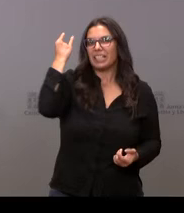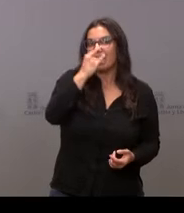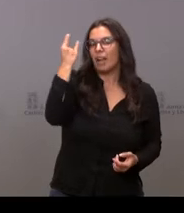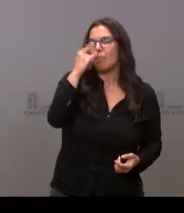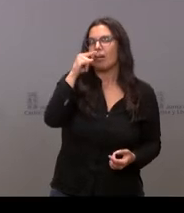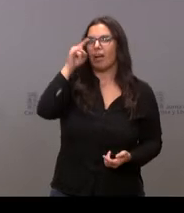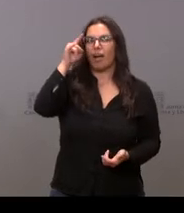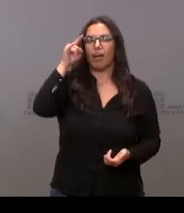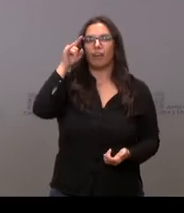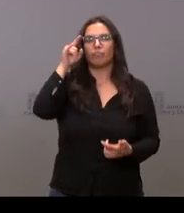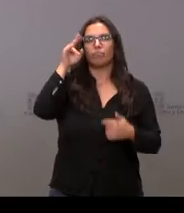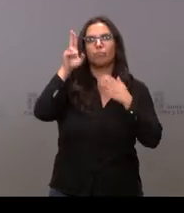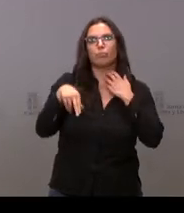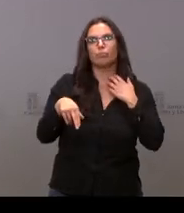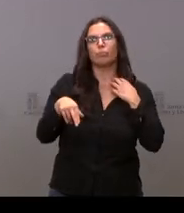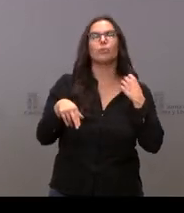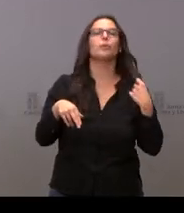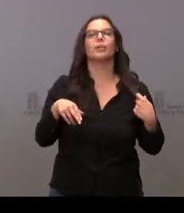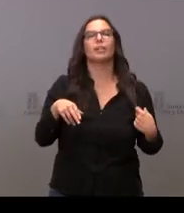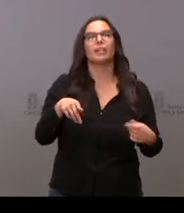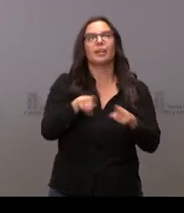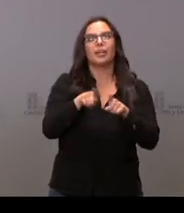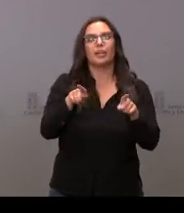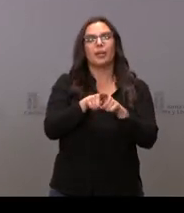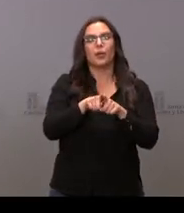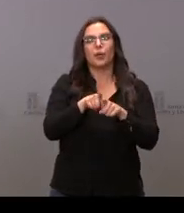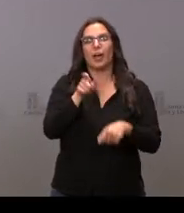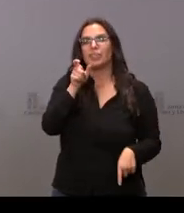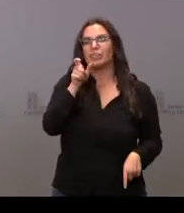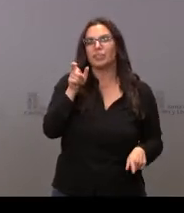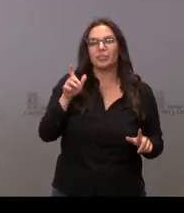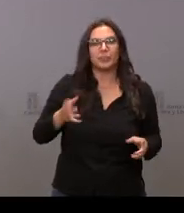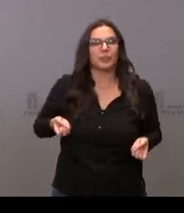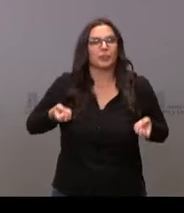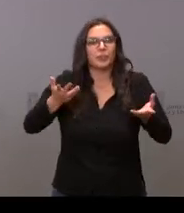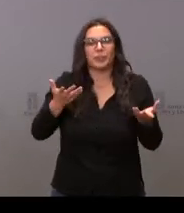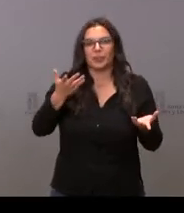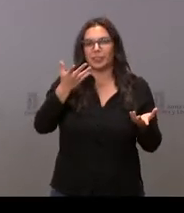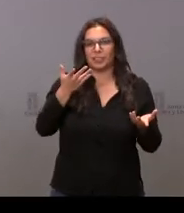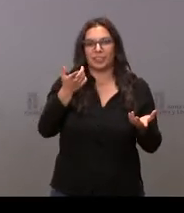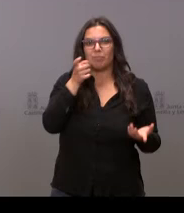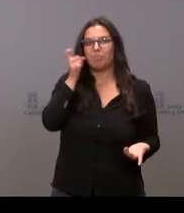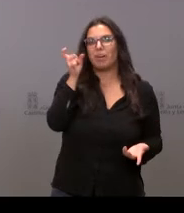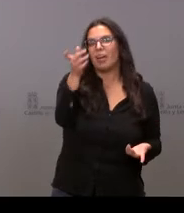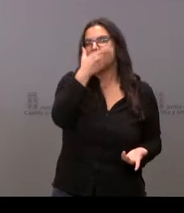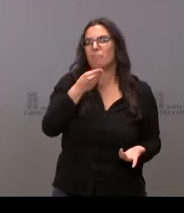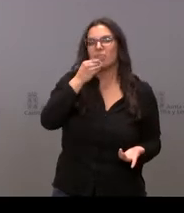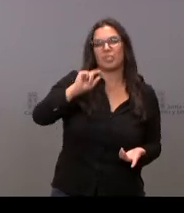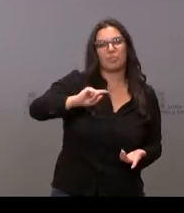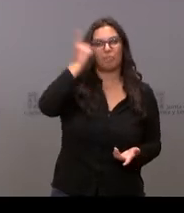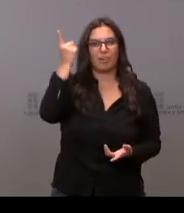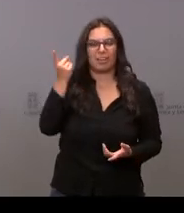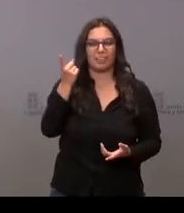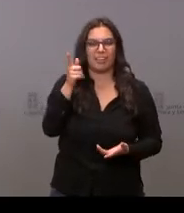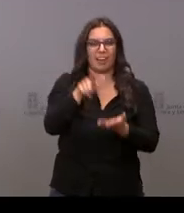palabras más sinfónicas de la lengua española de las expresiones más felices de nuestro lenguaje a su